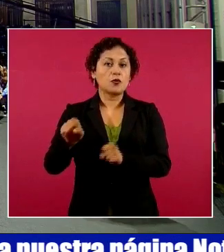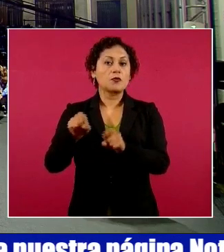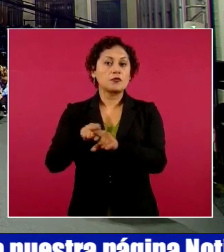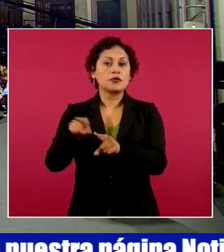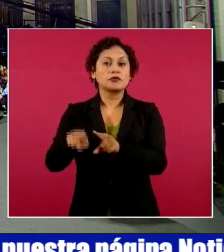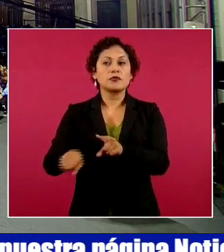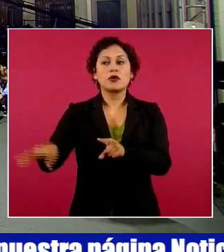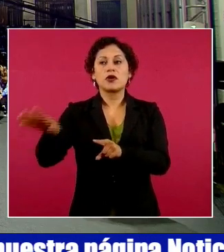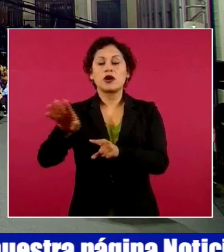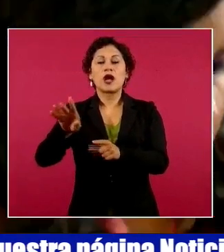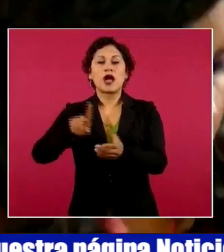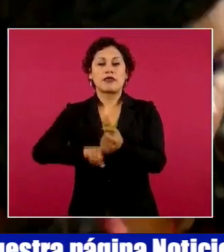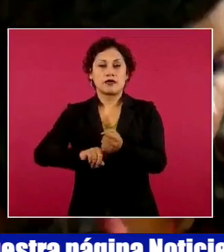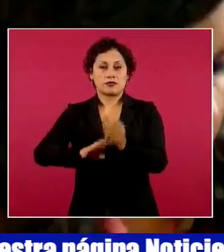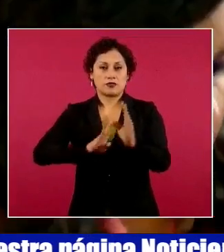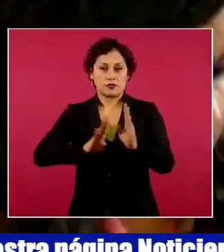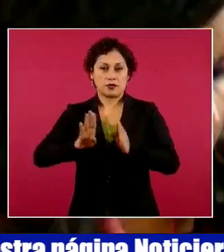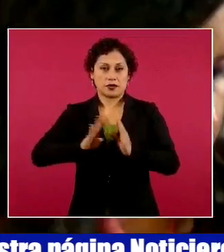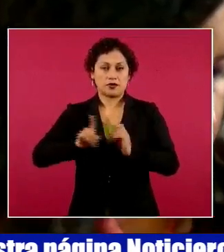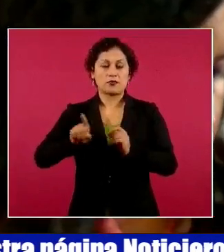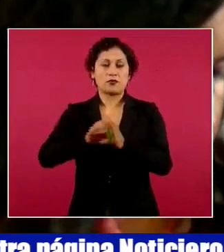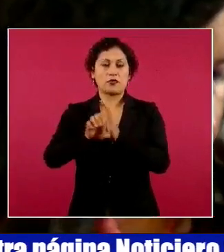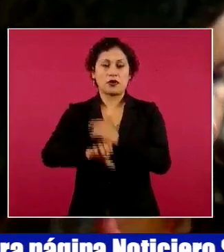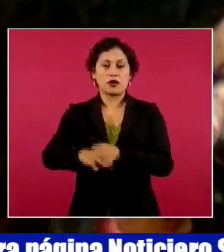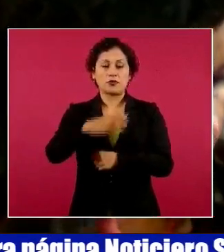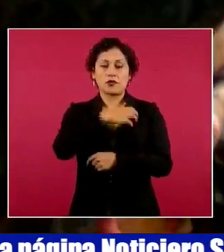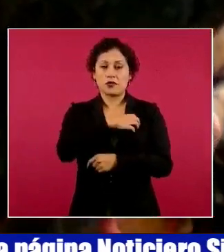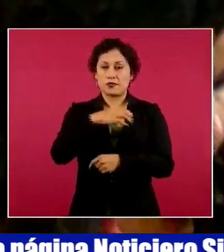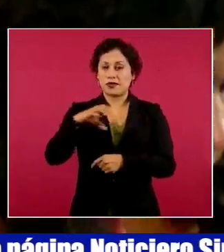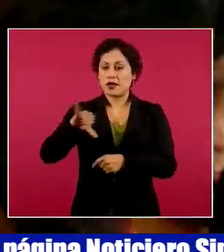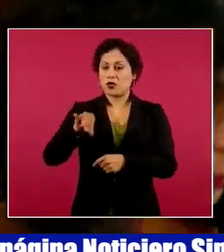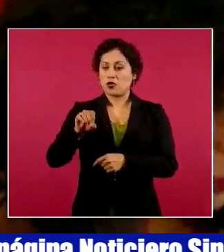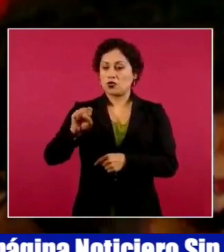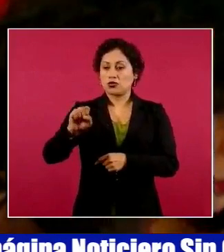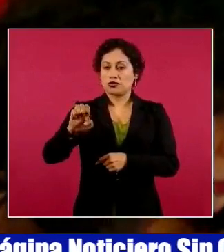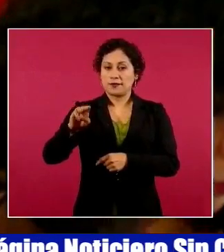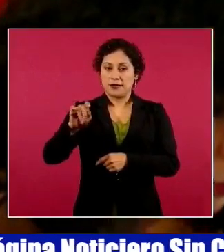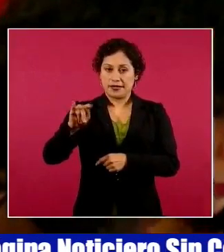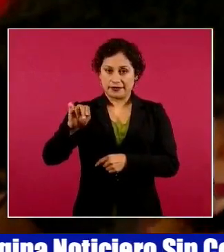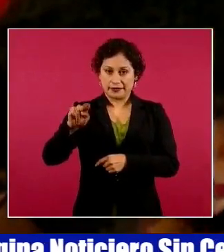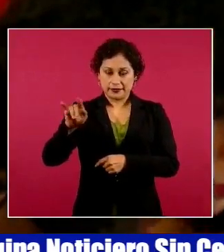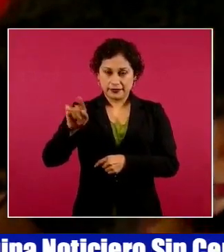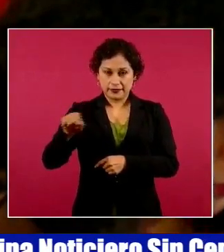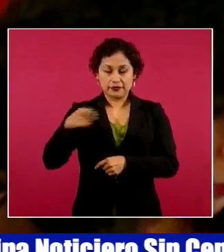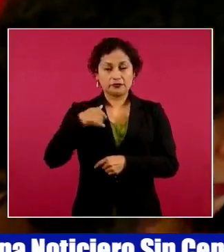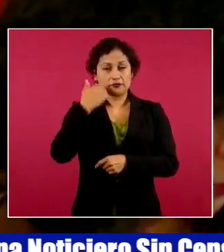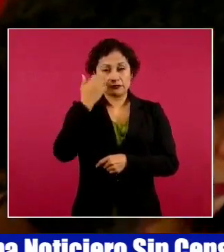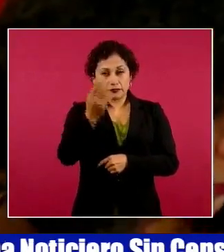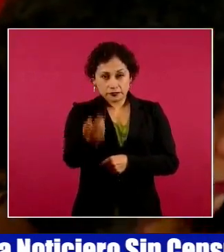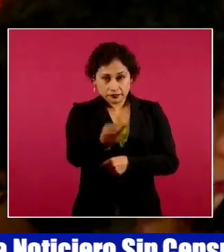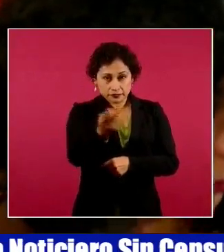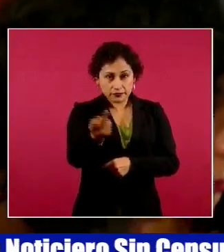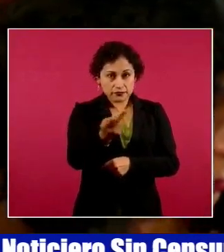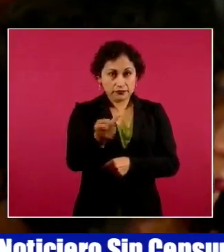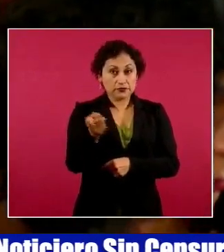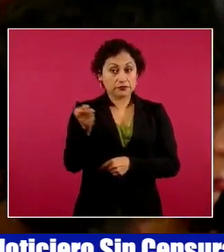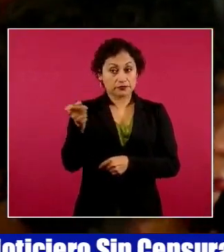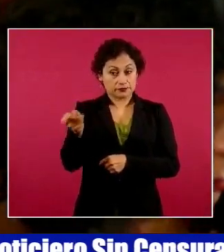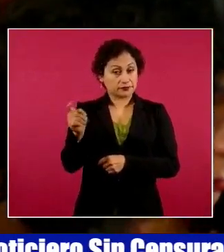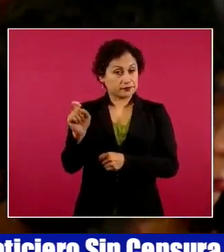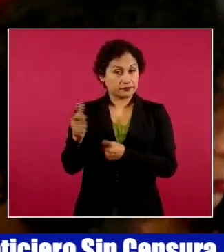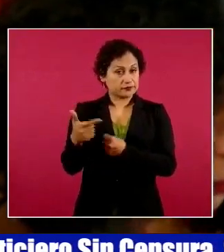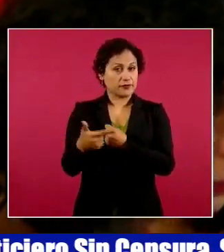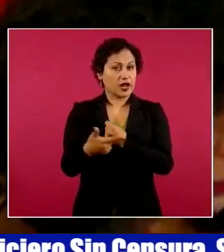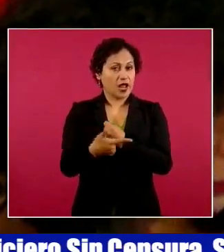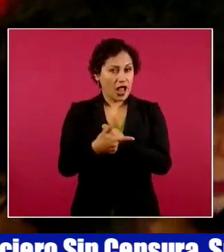dijo, claro que sí, ¿no? Que toda la información, que no hay nada que ocultar, que también se debería conocer quiénes fueron los que hackearon,